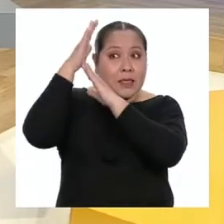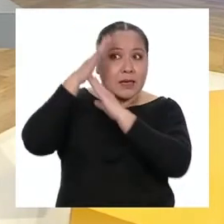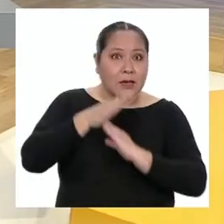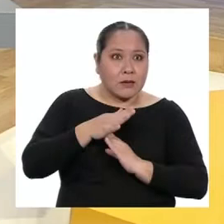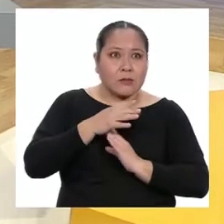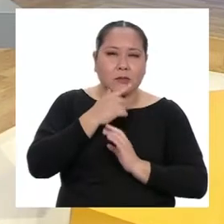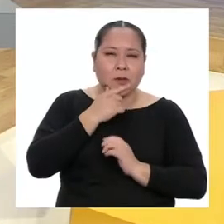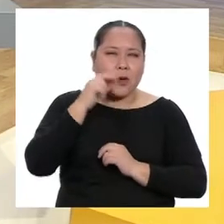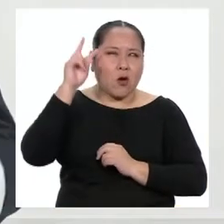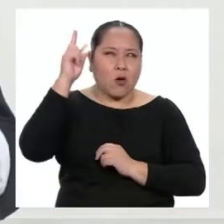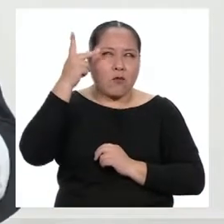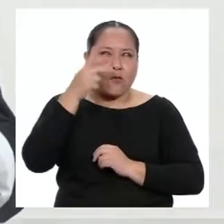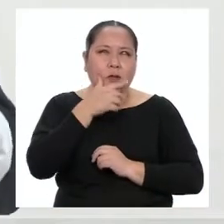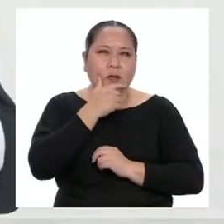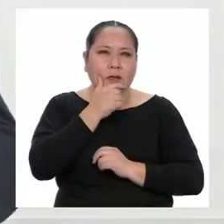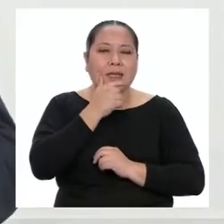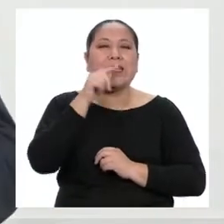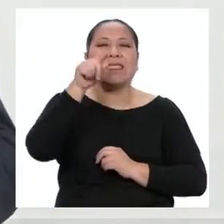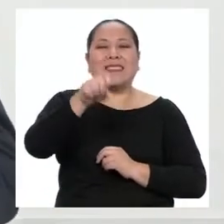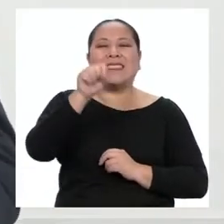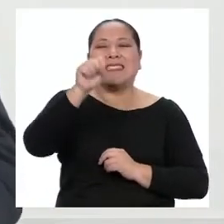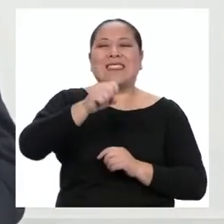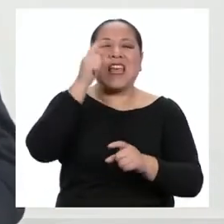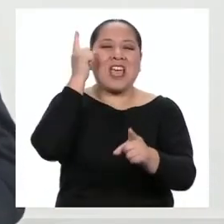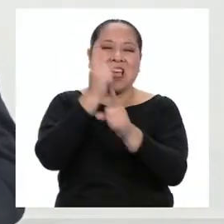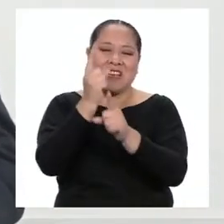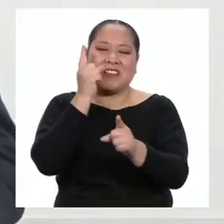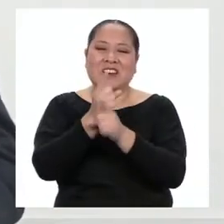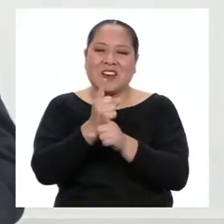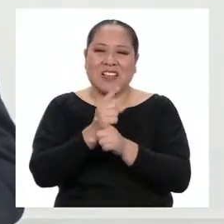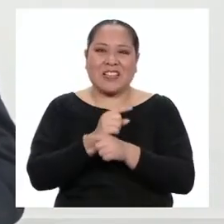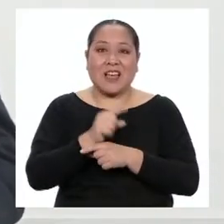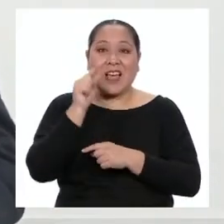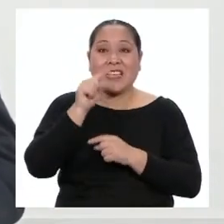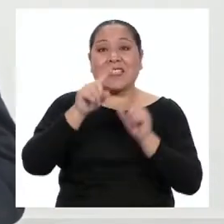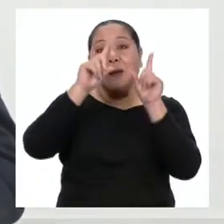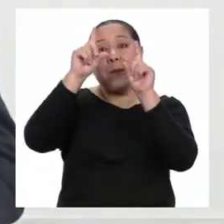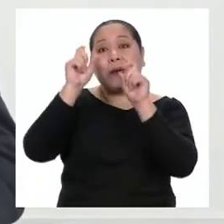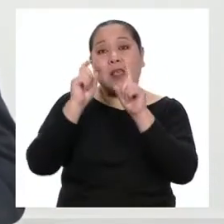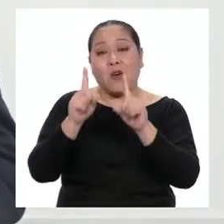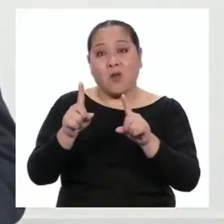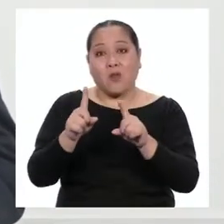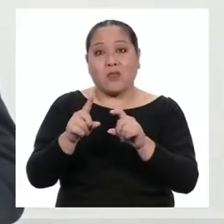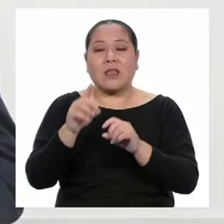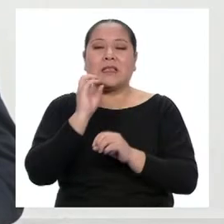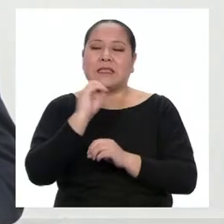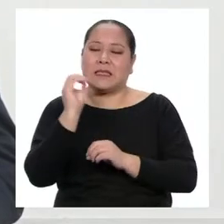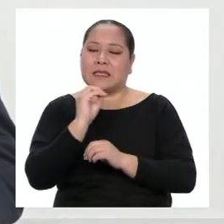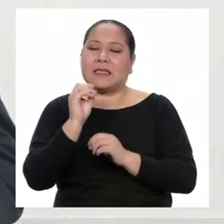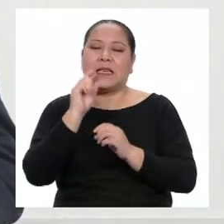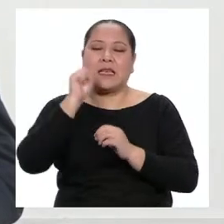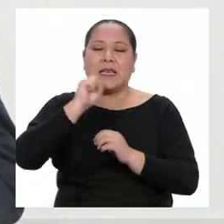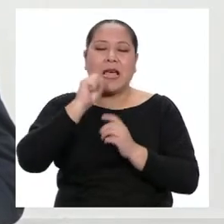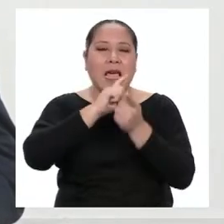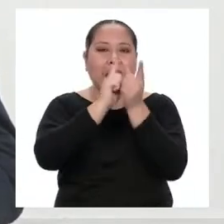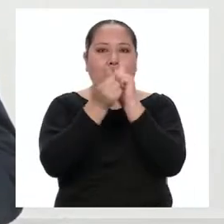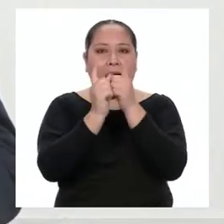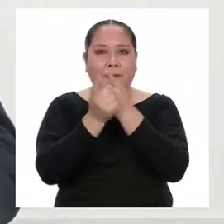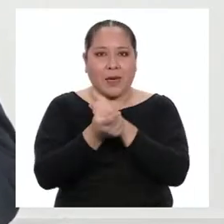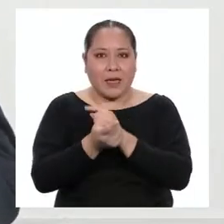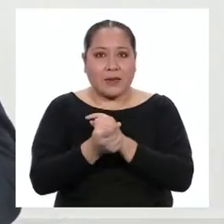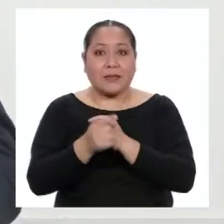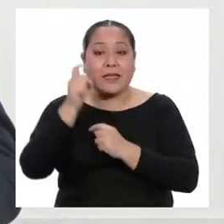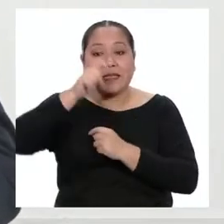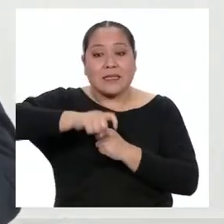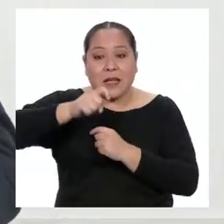los puede confundir. Tienes razón, Rodrigo. Ese también queda sobrando. Además, tenemos